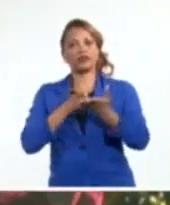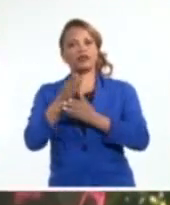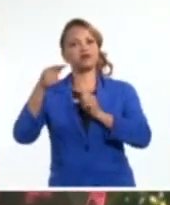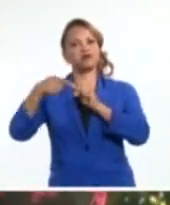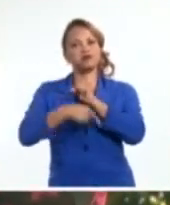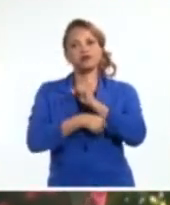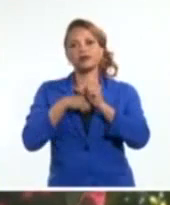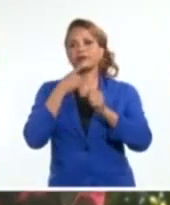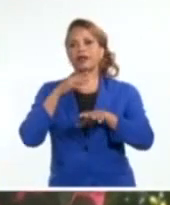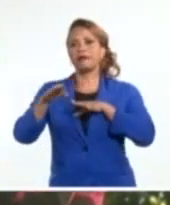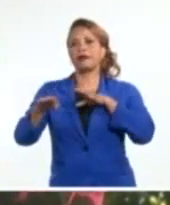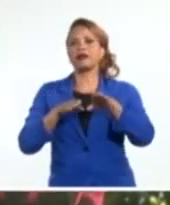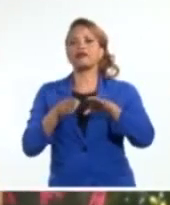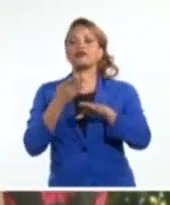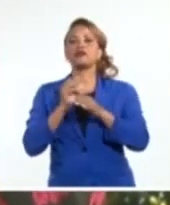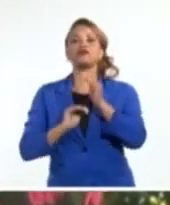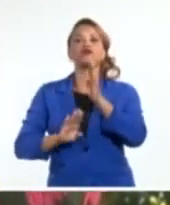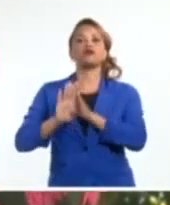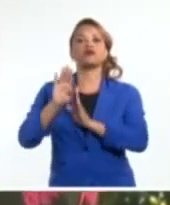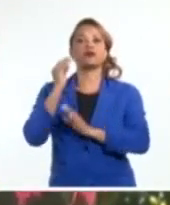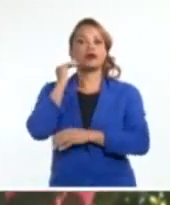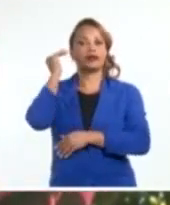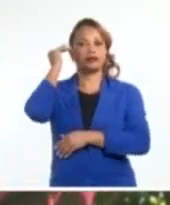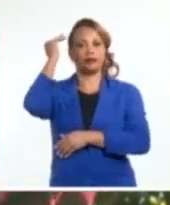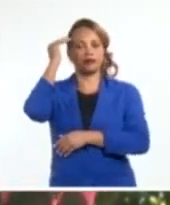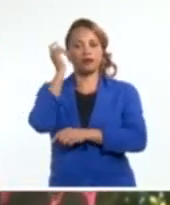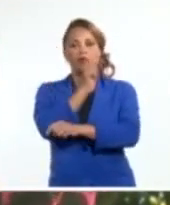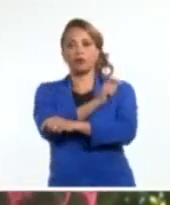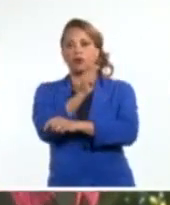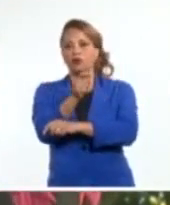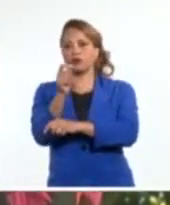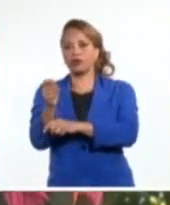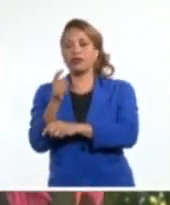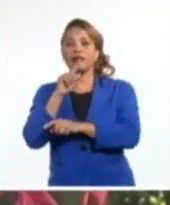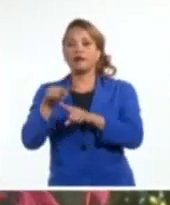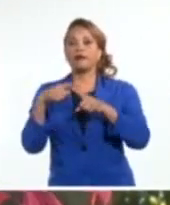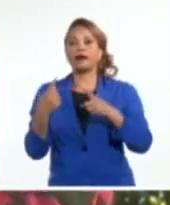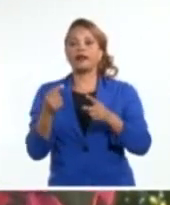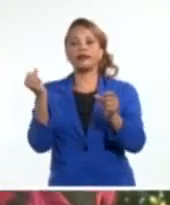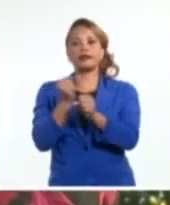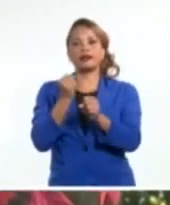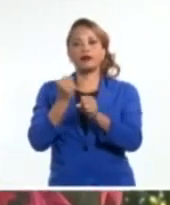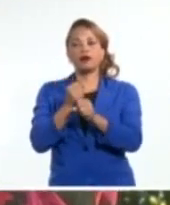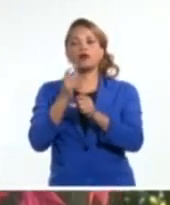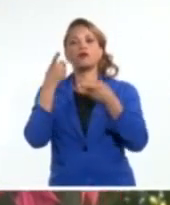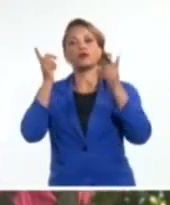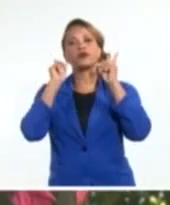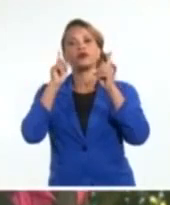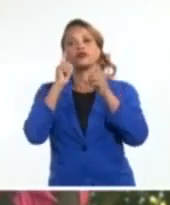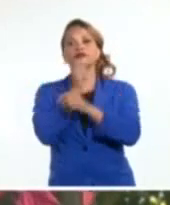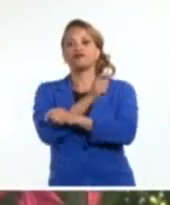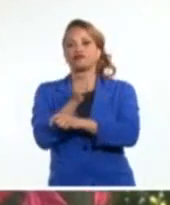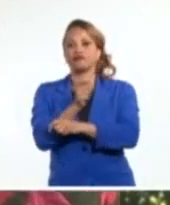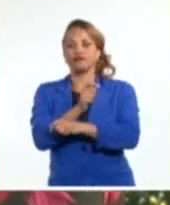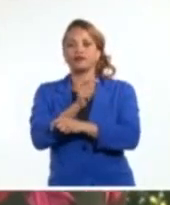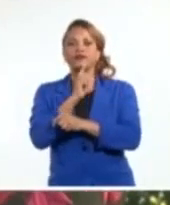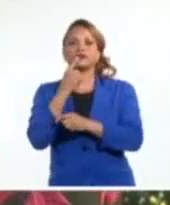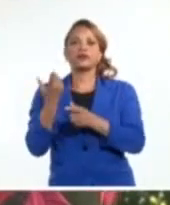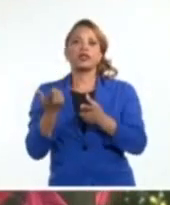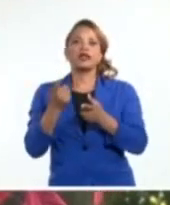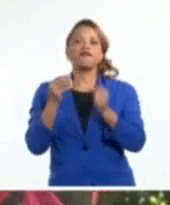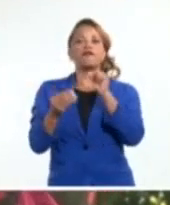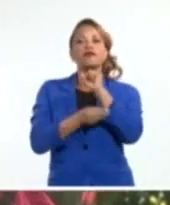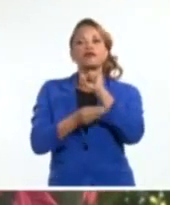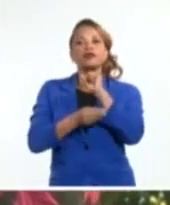profundizando en la preparación y superación de los docentes para enfrentar la labor política ideológica y la formación de valores. Fortalecer